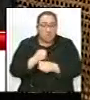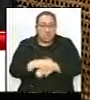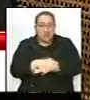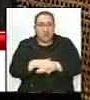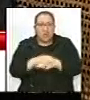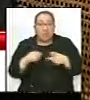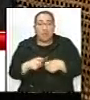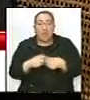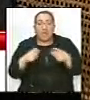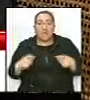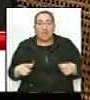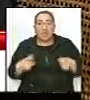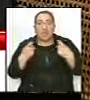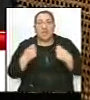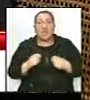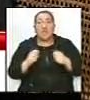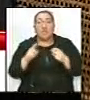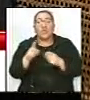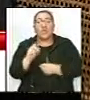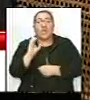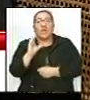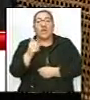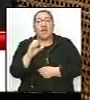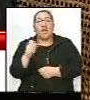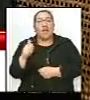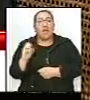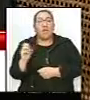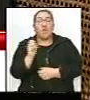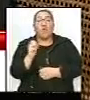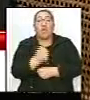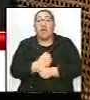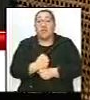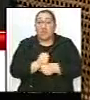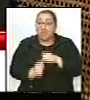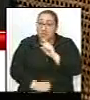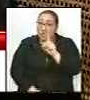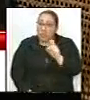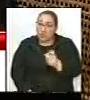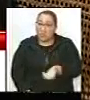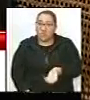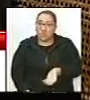planta procesadora de cacao, de café.